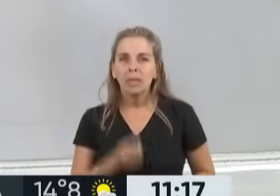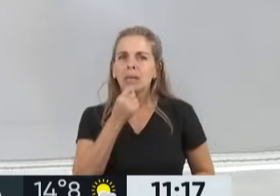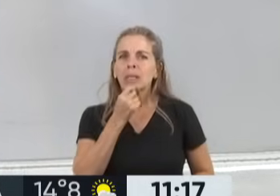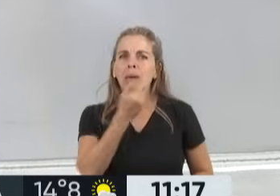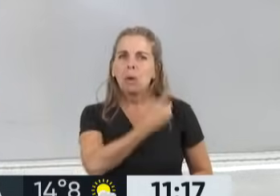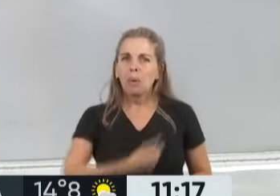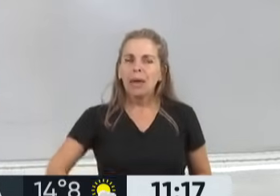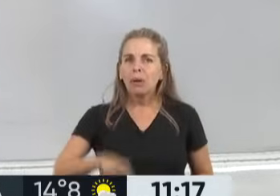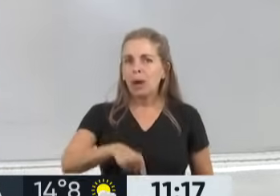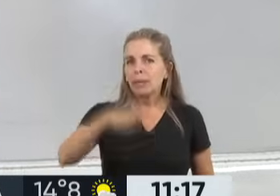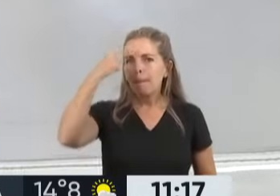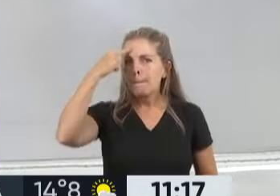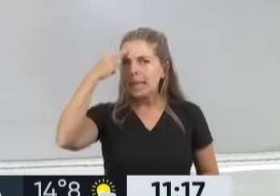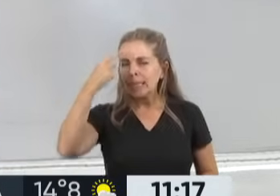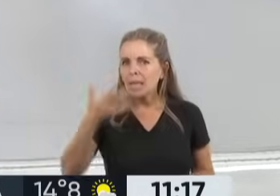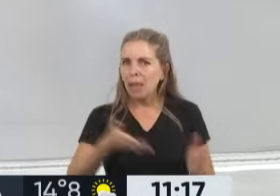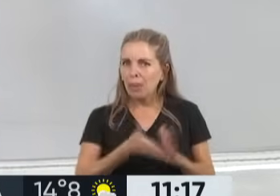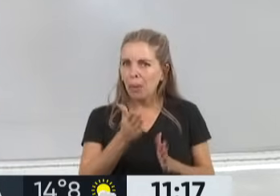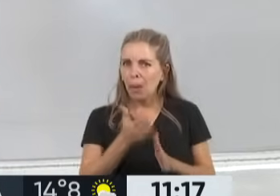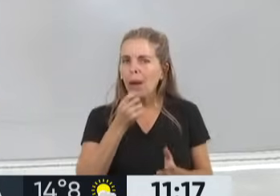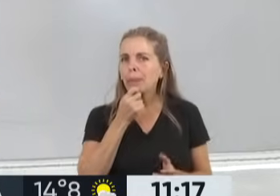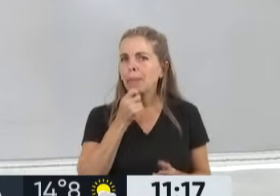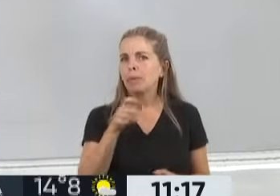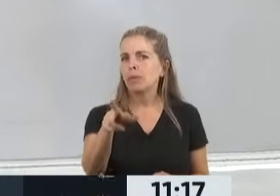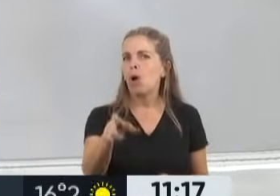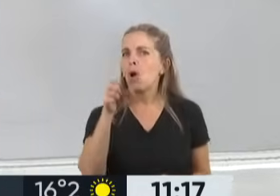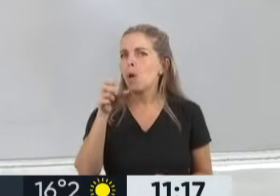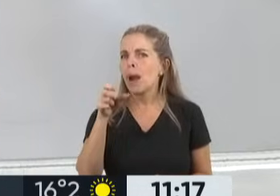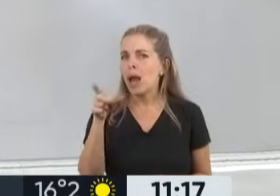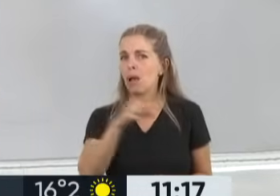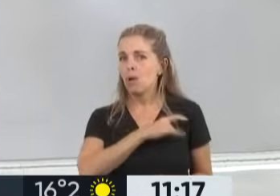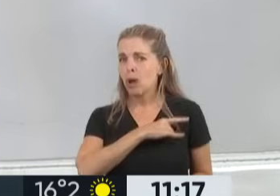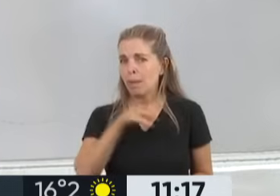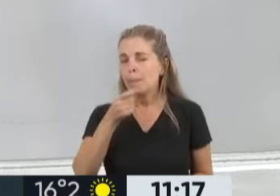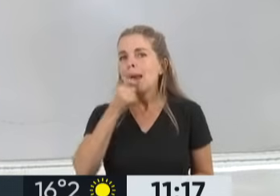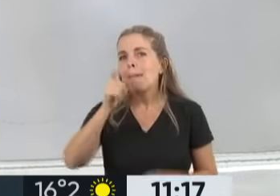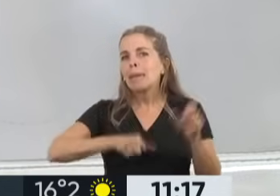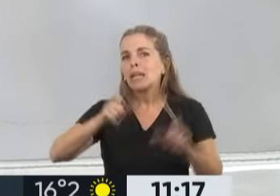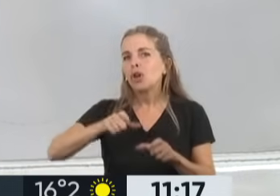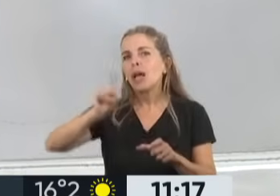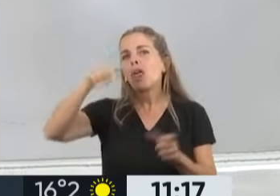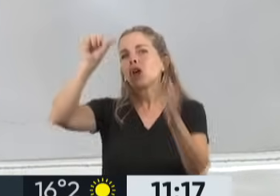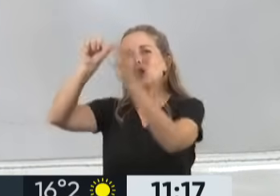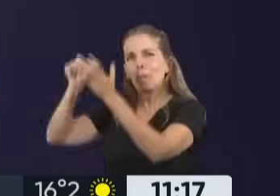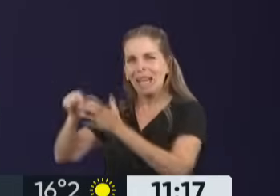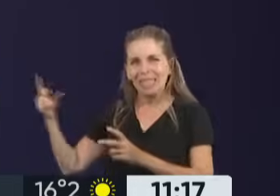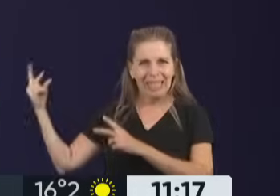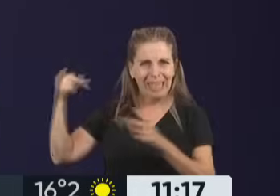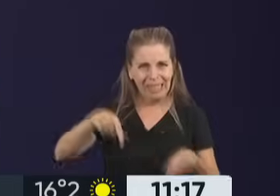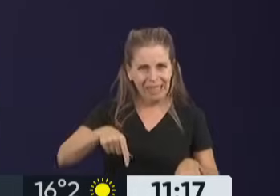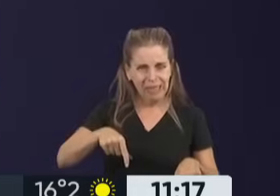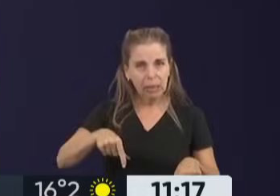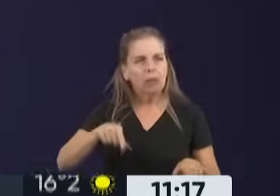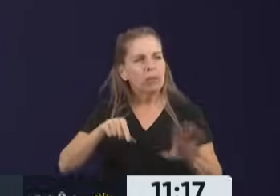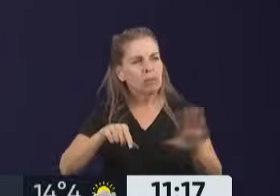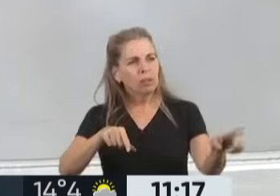gobierno evalúa arancelar la universidad pública para ciudadanos extranjeros, o si está en estudio, si lo va eso lo contesté ayer. A